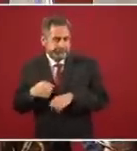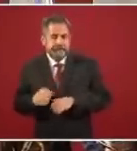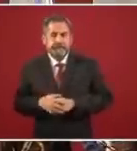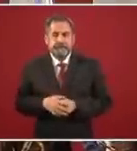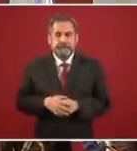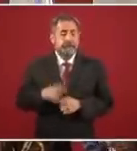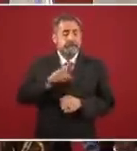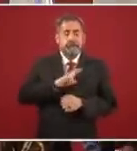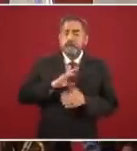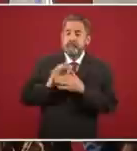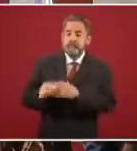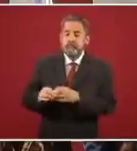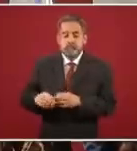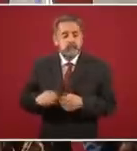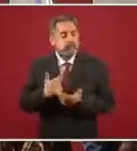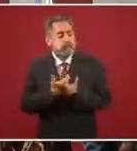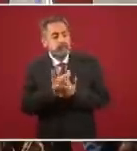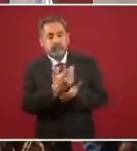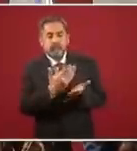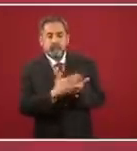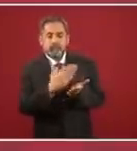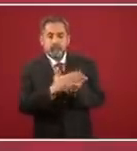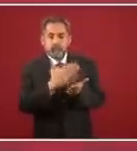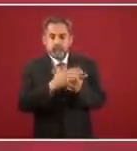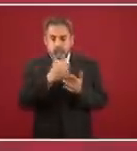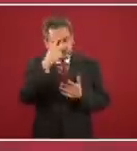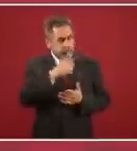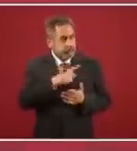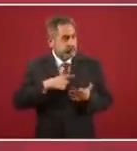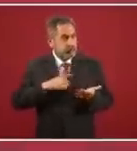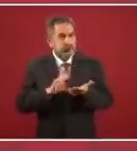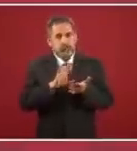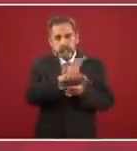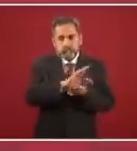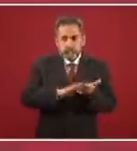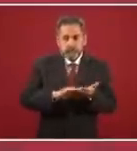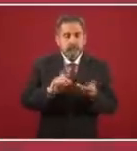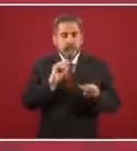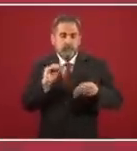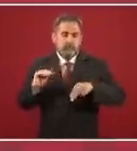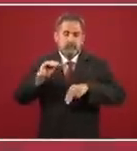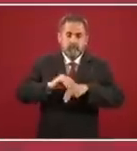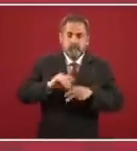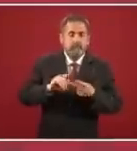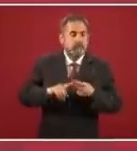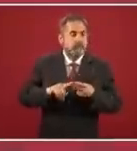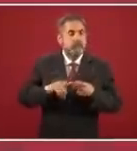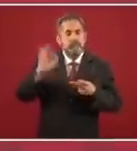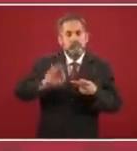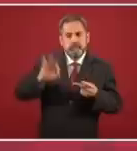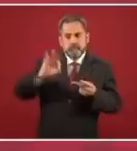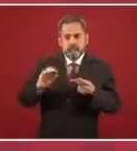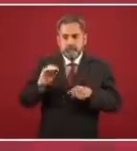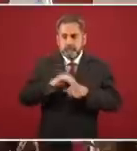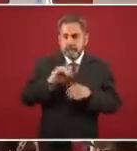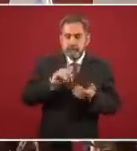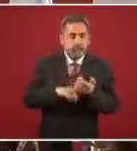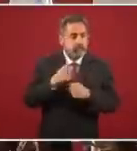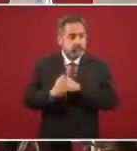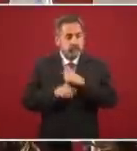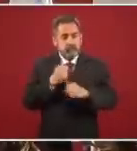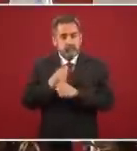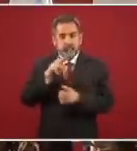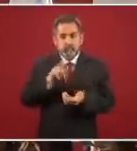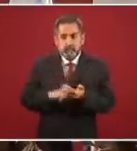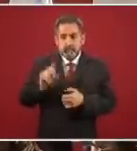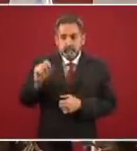arrendamiento existen pagos de amortización de la deuda, así como pagos de intereses. Para 2020 nada más se